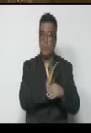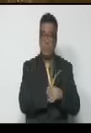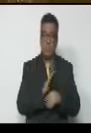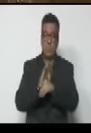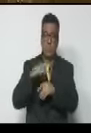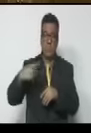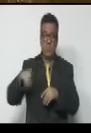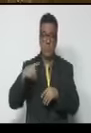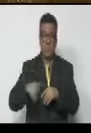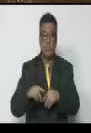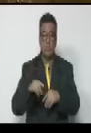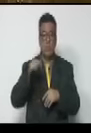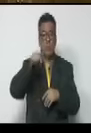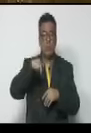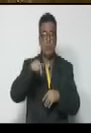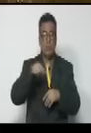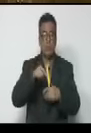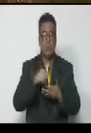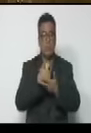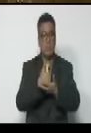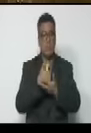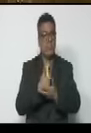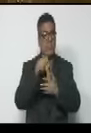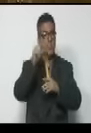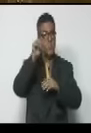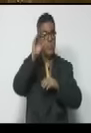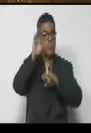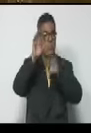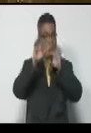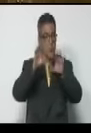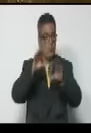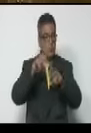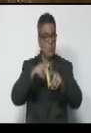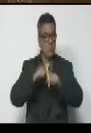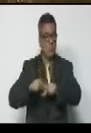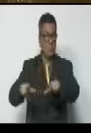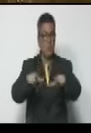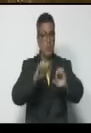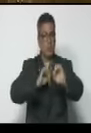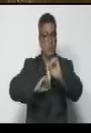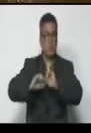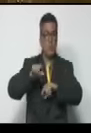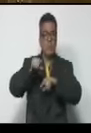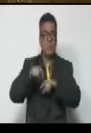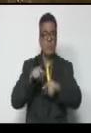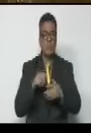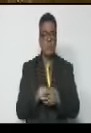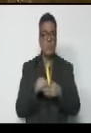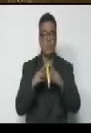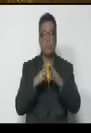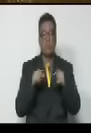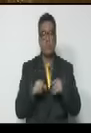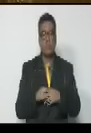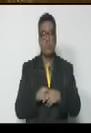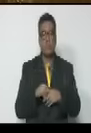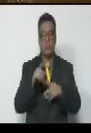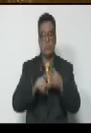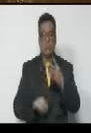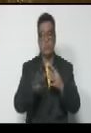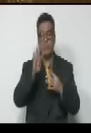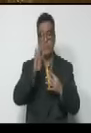los derechos que le asisten como país soberano en la defensa de sus bienes patrimoniales.